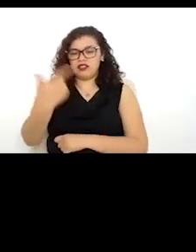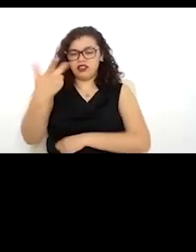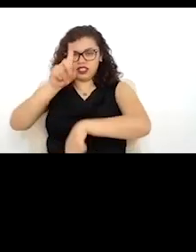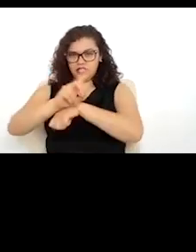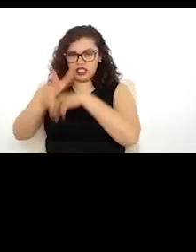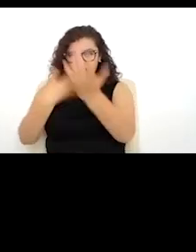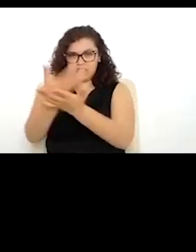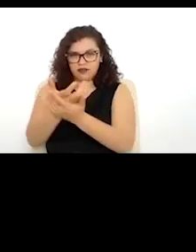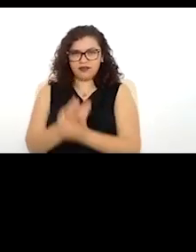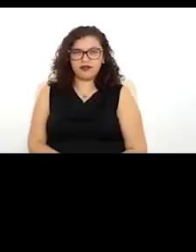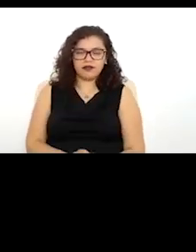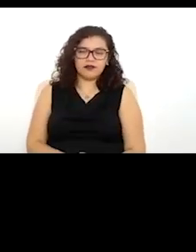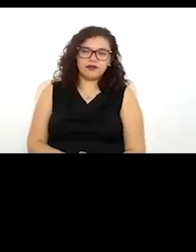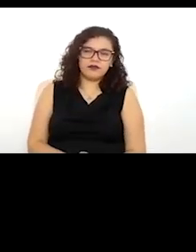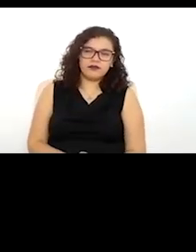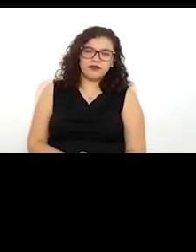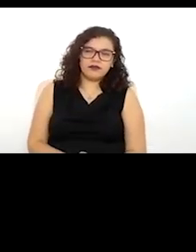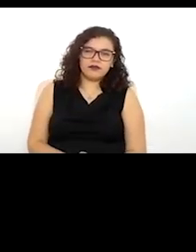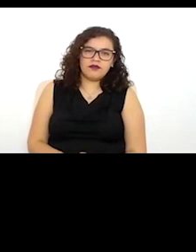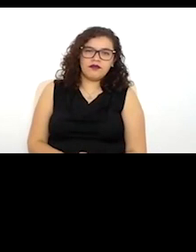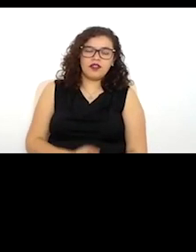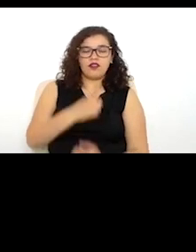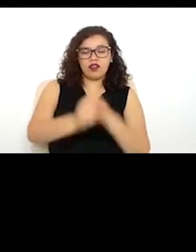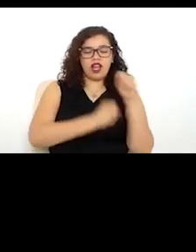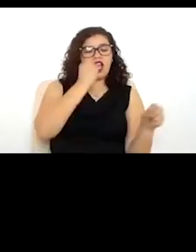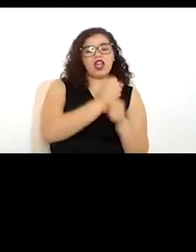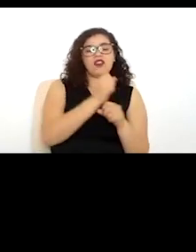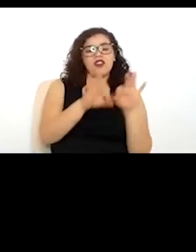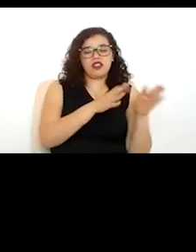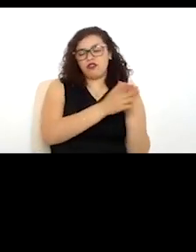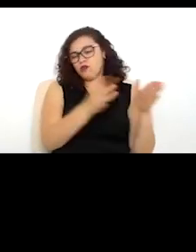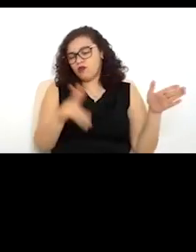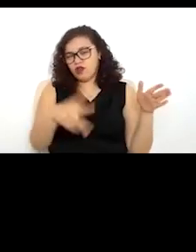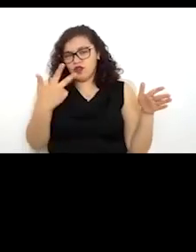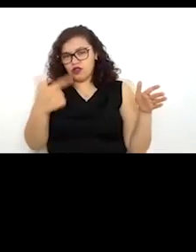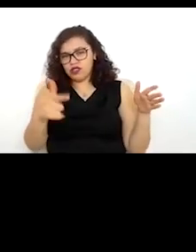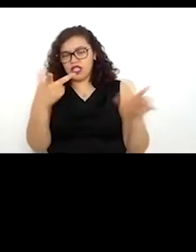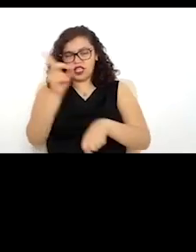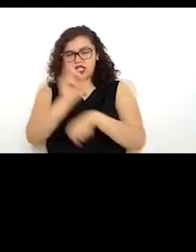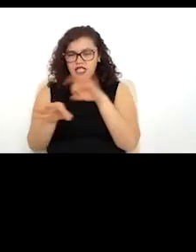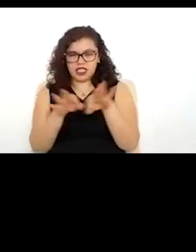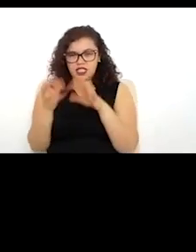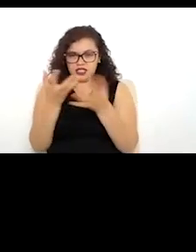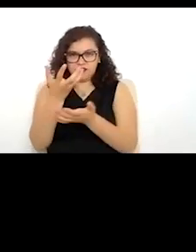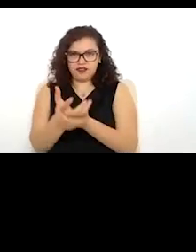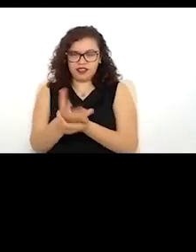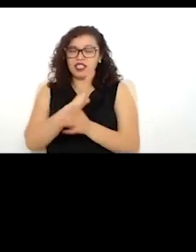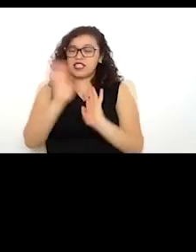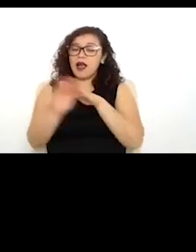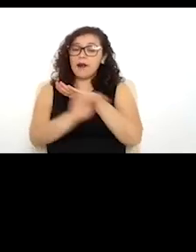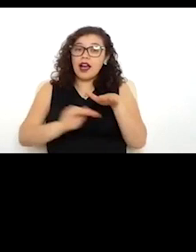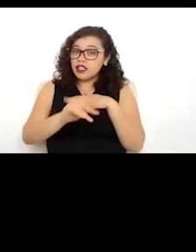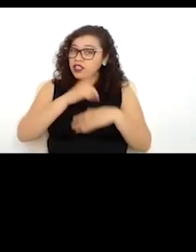bueno, justamente después de un año de servicio se tienen 12 días y este es ya el mínimo que se le tiene que dar a un